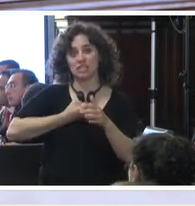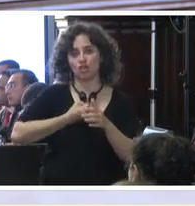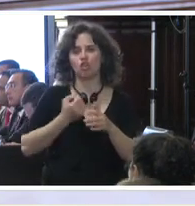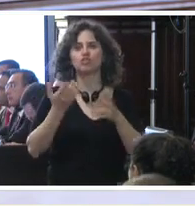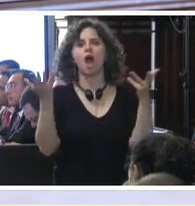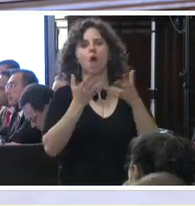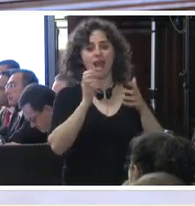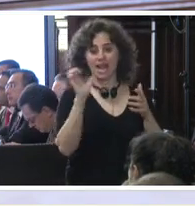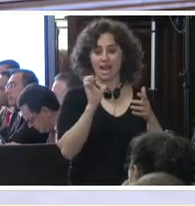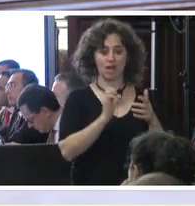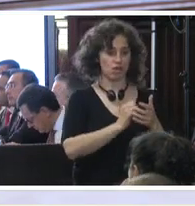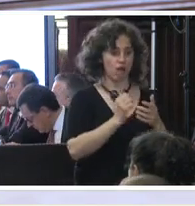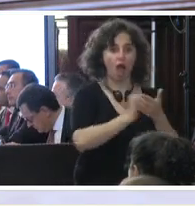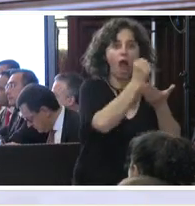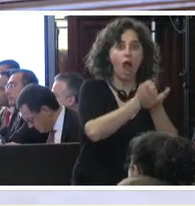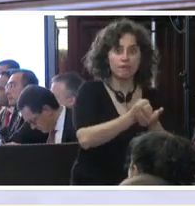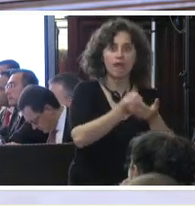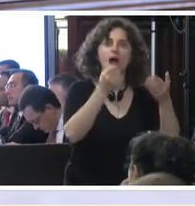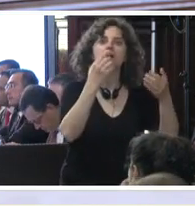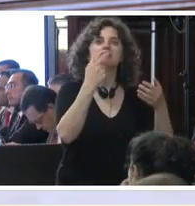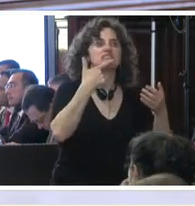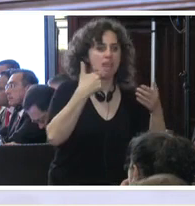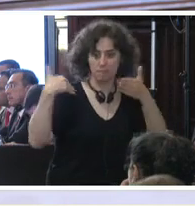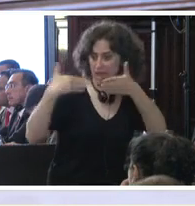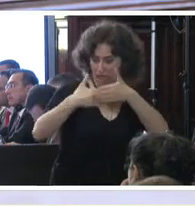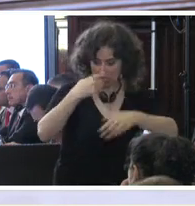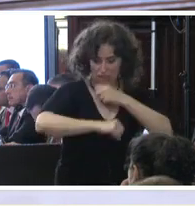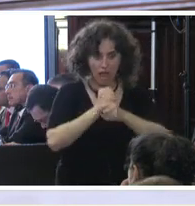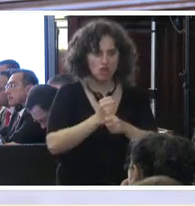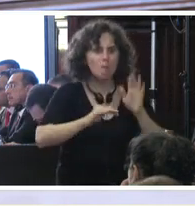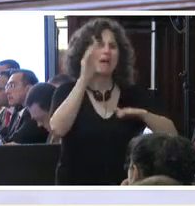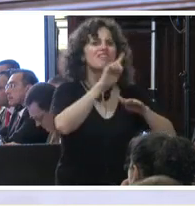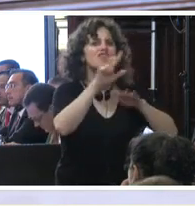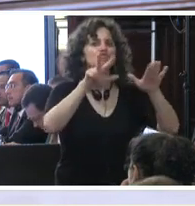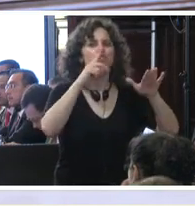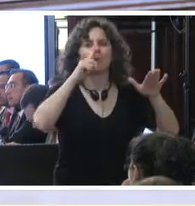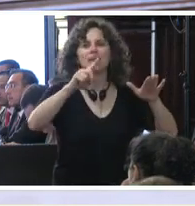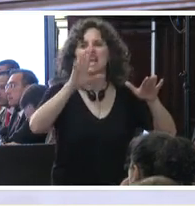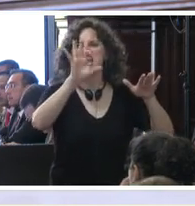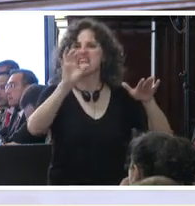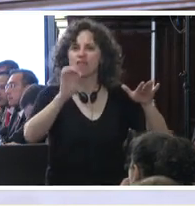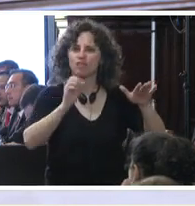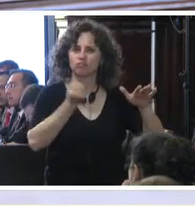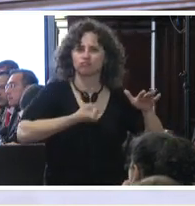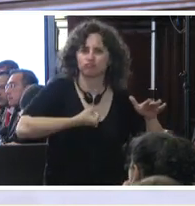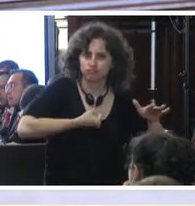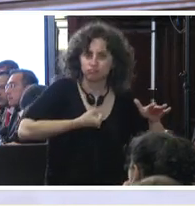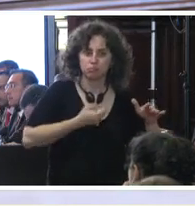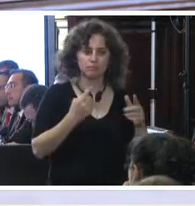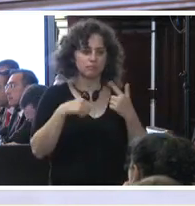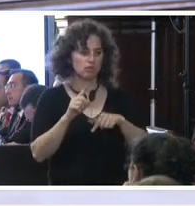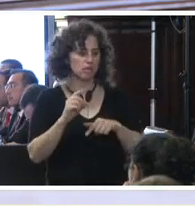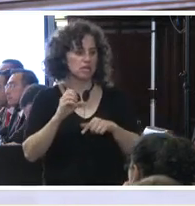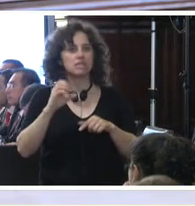tenemos de enero de 2017 a septiembre del 2017 más de 18,500. La CNDH ha emitido